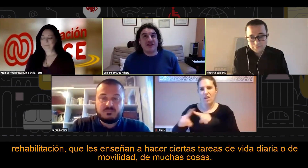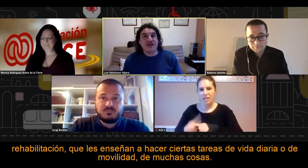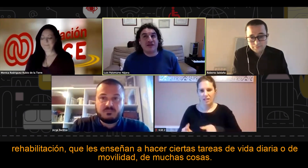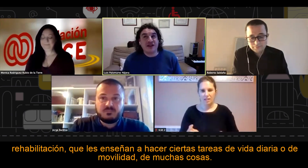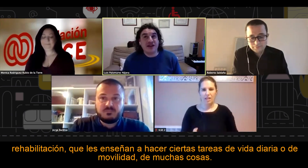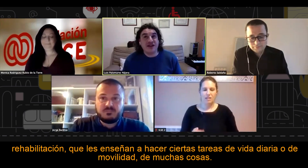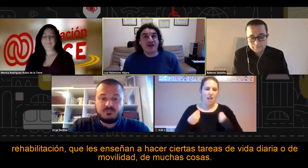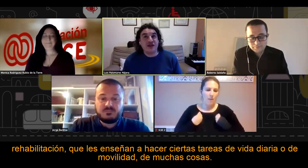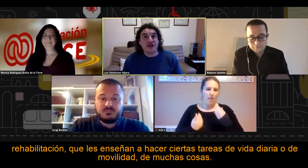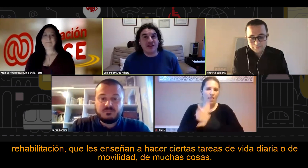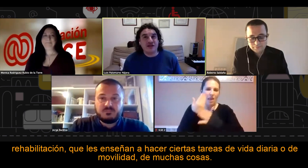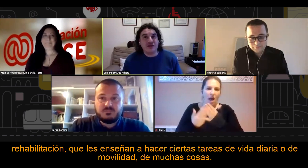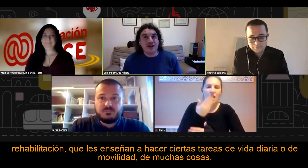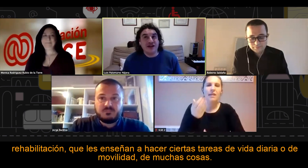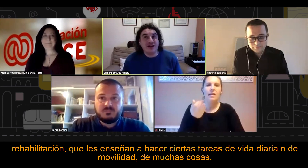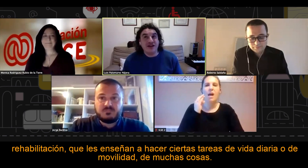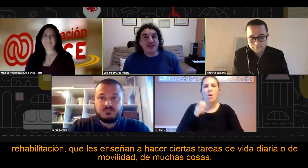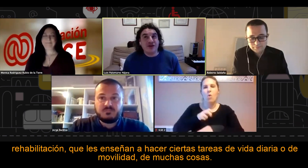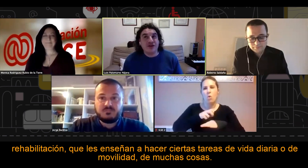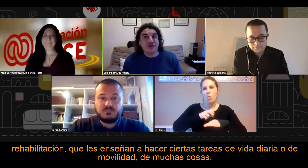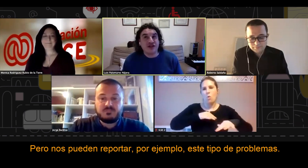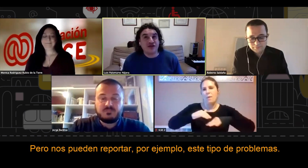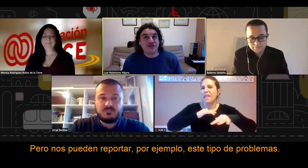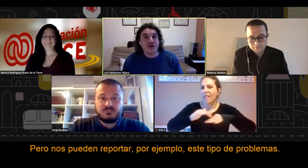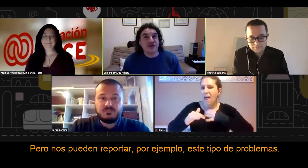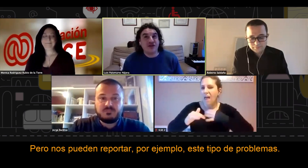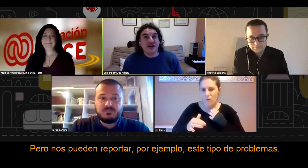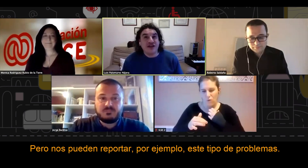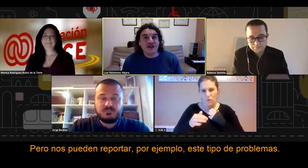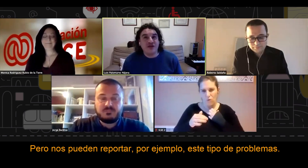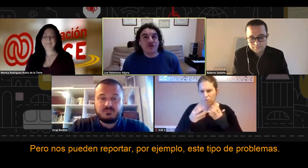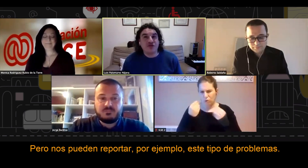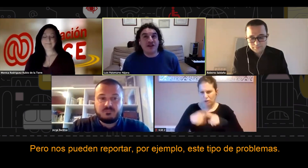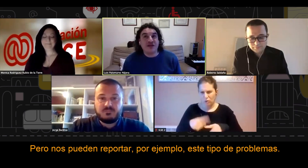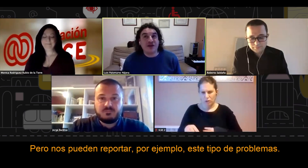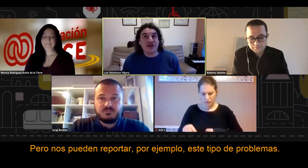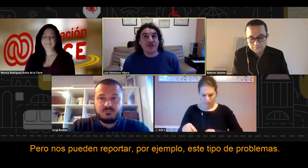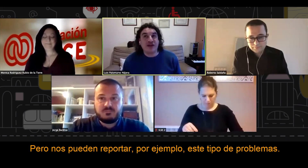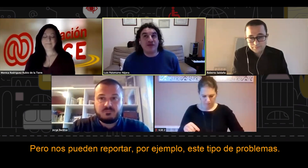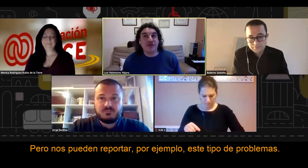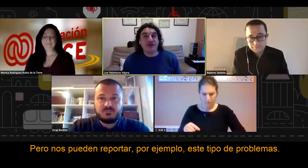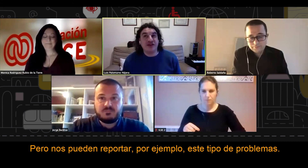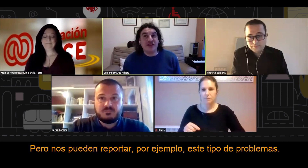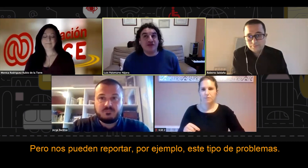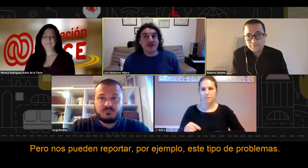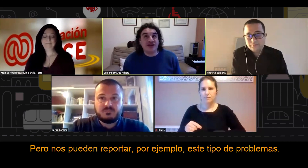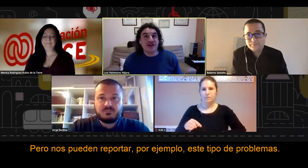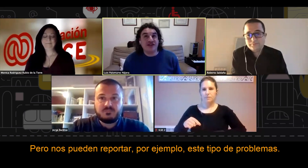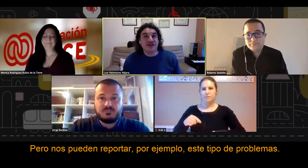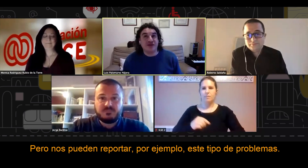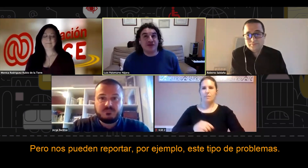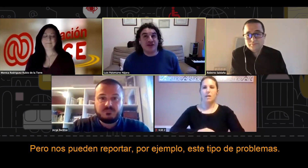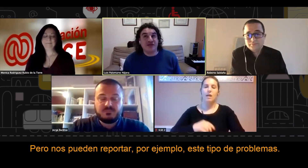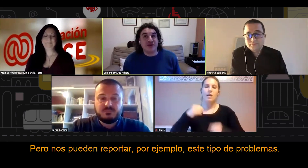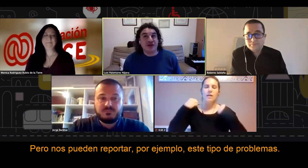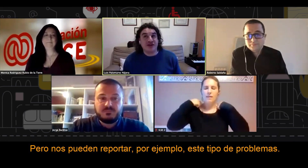vida diaria o de movilidad, bueno, de muchas cosas, pero nos pueden reportar, por ejemplo, pues este tipo